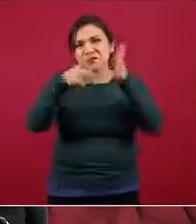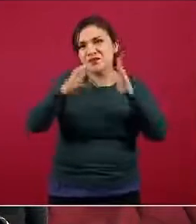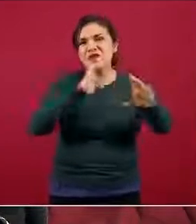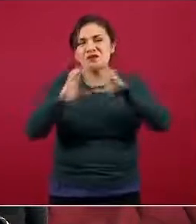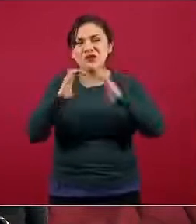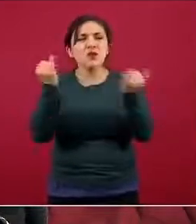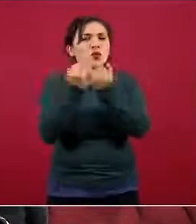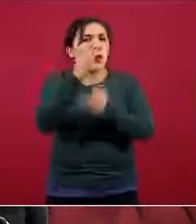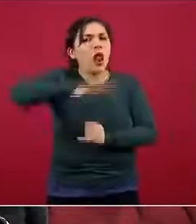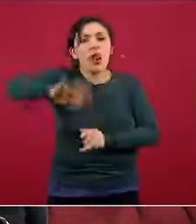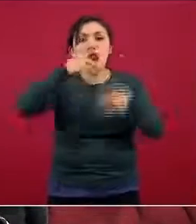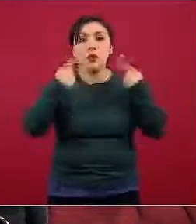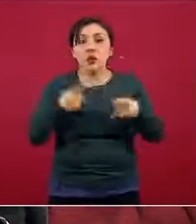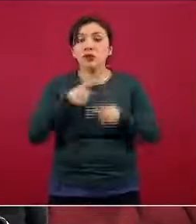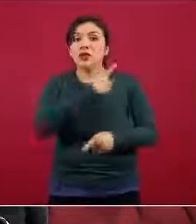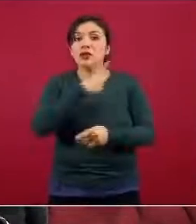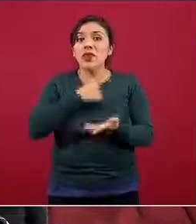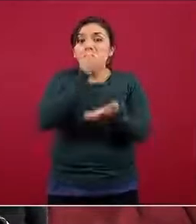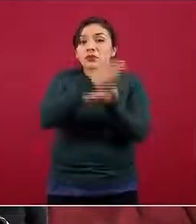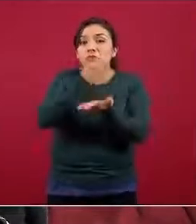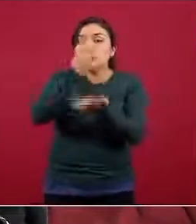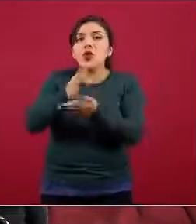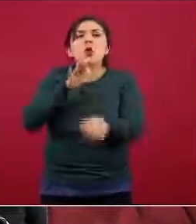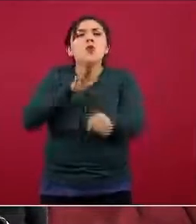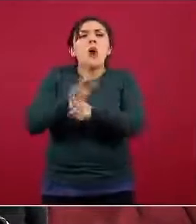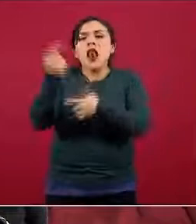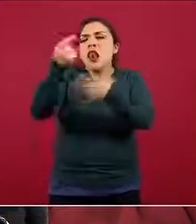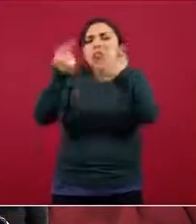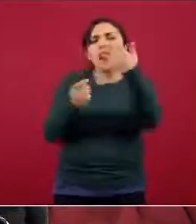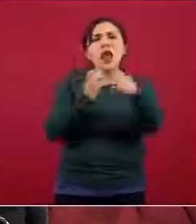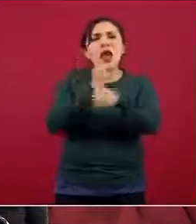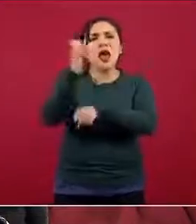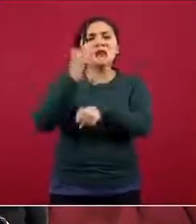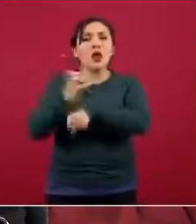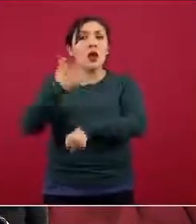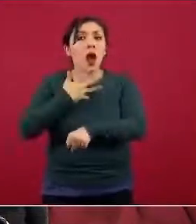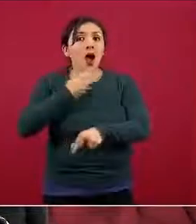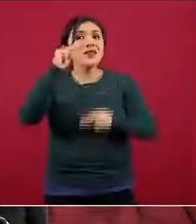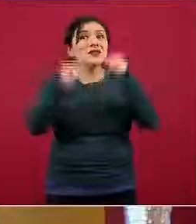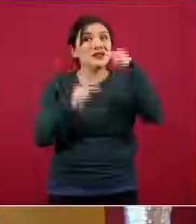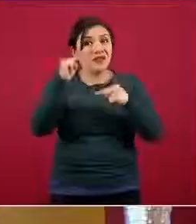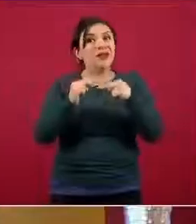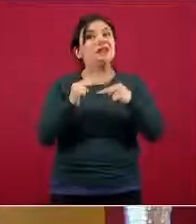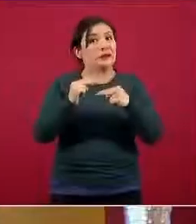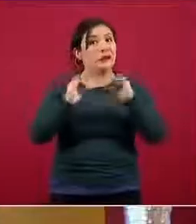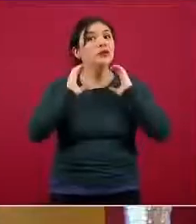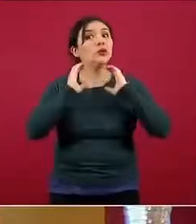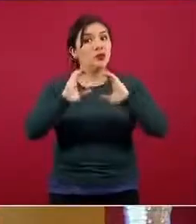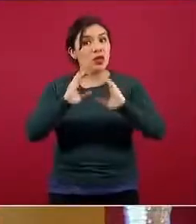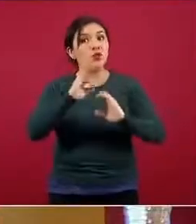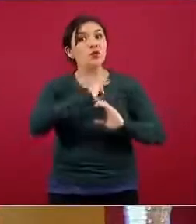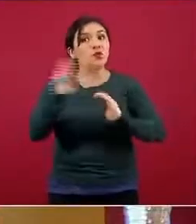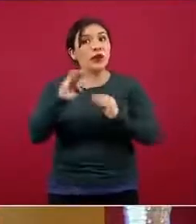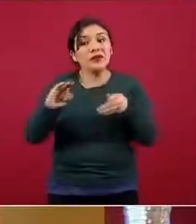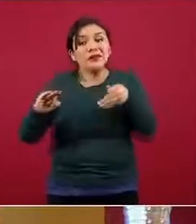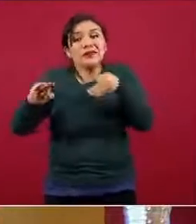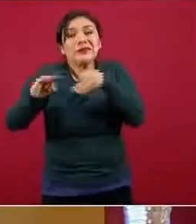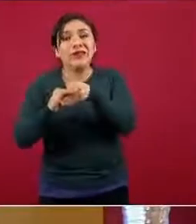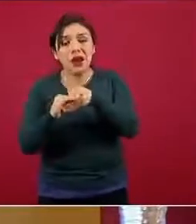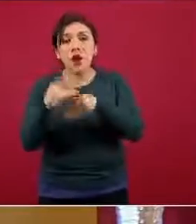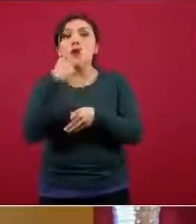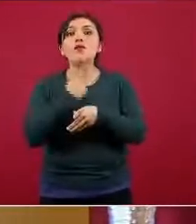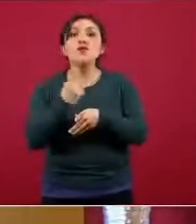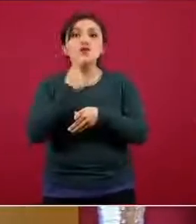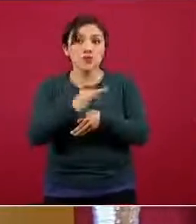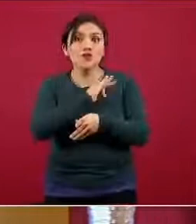población en general, que identifiquen cuál de estas entidades están en un nivel de alerta que pudiera estar acercándose